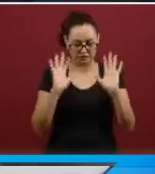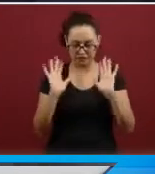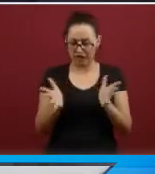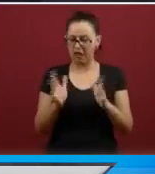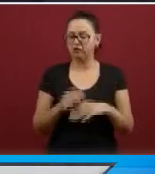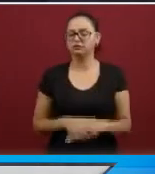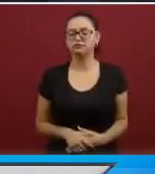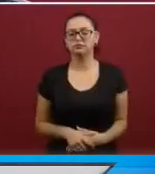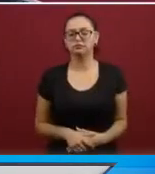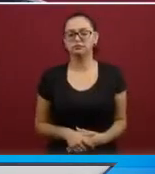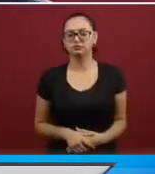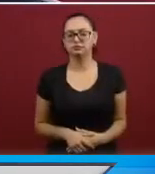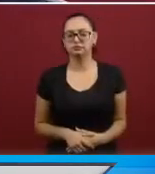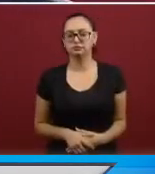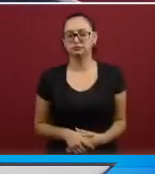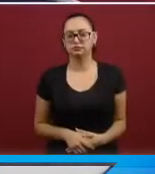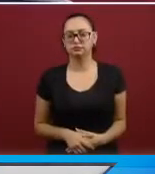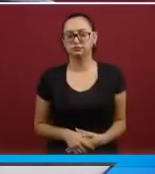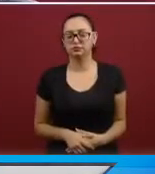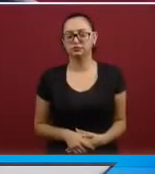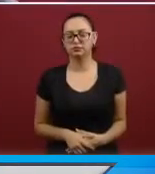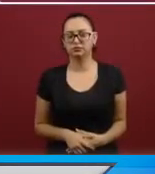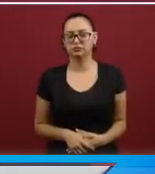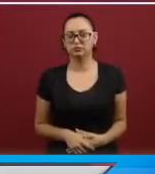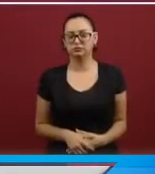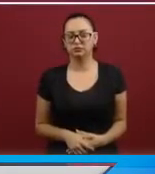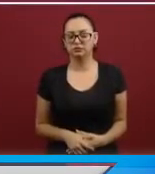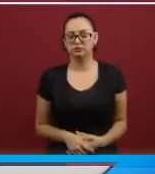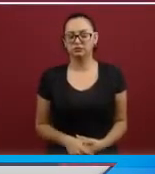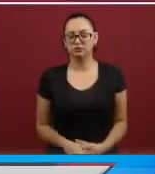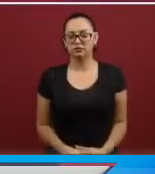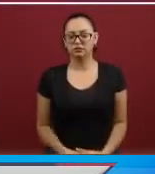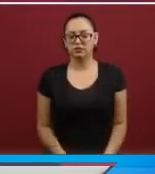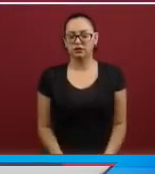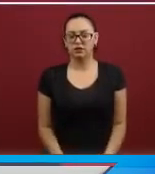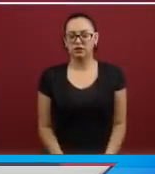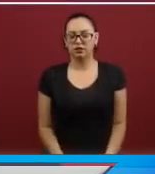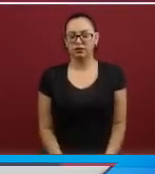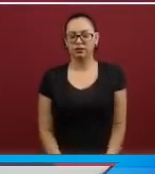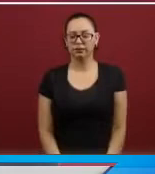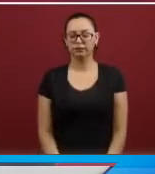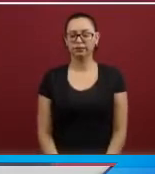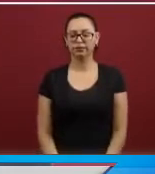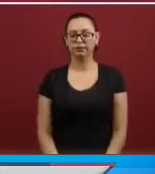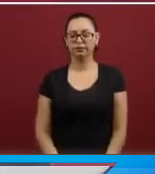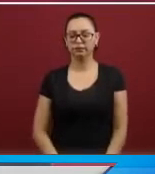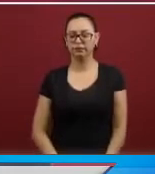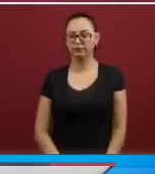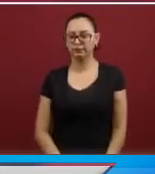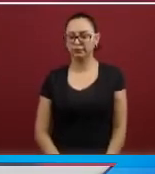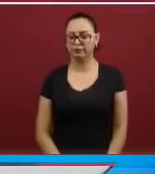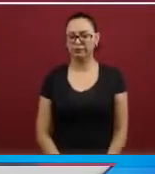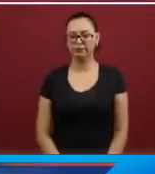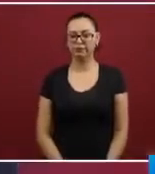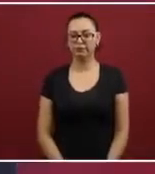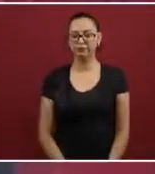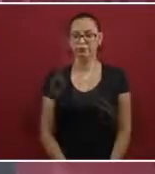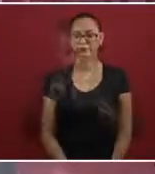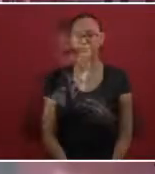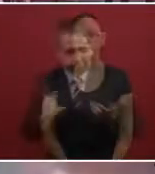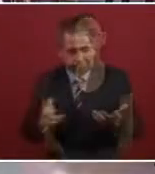con Santiago Nieto. Aprovecha para comentar que este mes los funcionarios públicos tendrán que presentar nuevamente su declaración